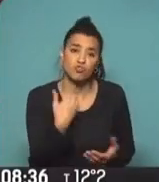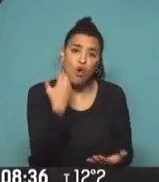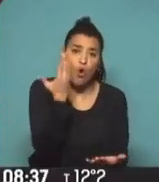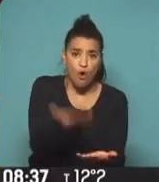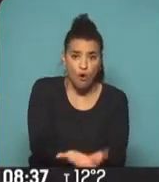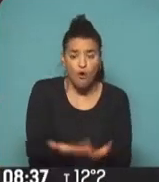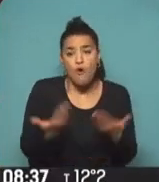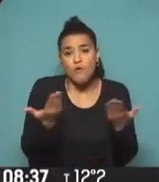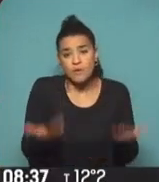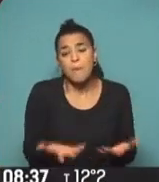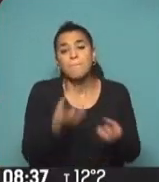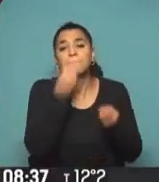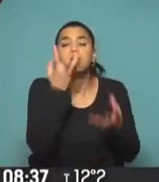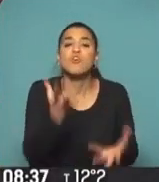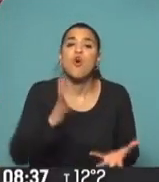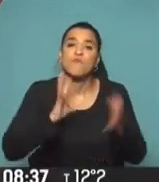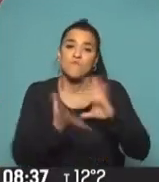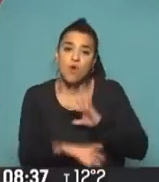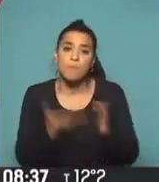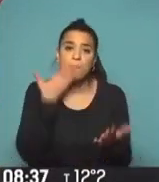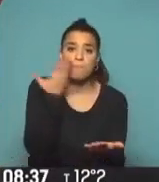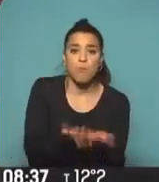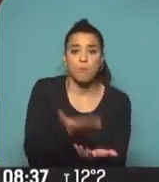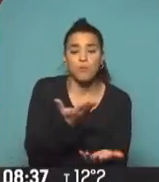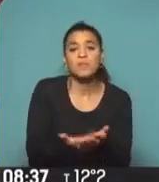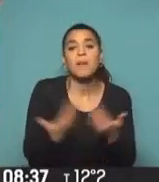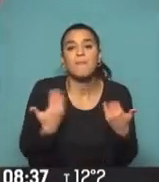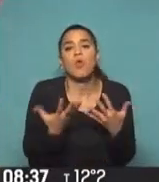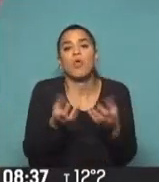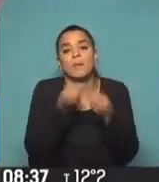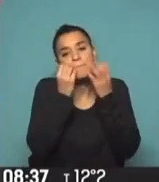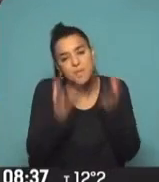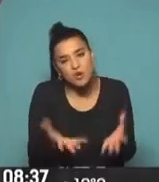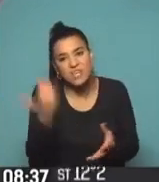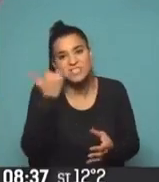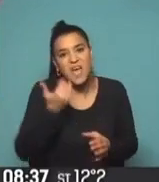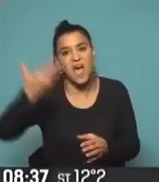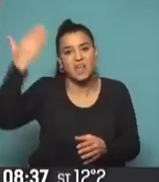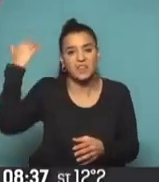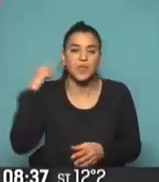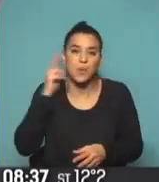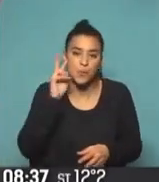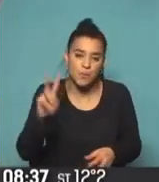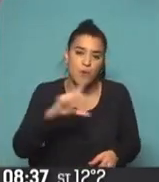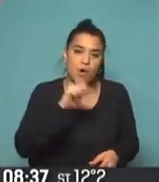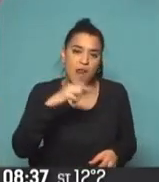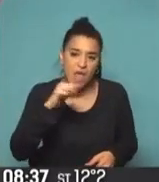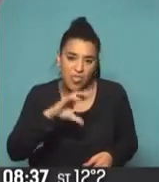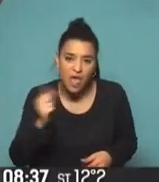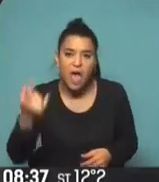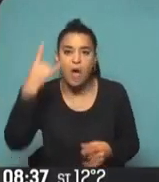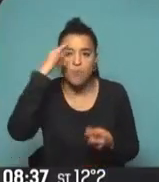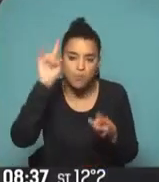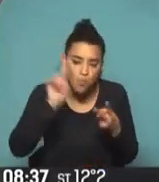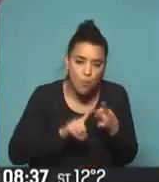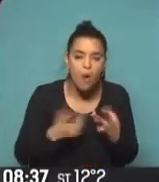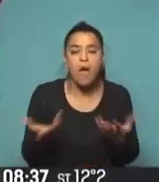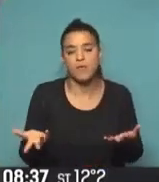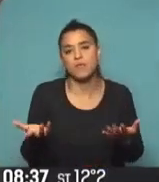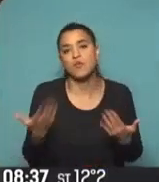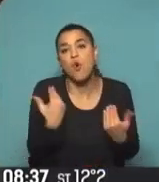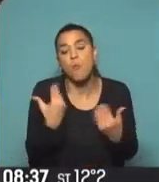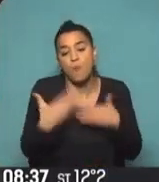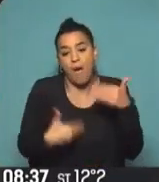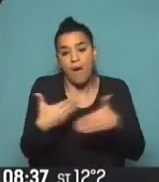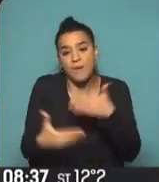un mejor modelo o una propuesta para mejorar lo que ya vimos en canadá en lo que ya vimos en uruguay y cómo avanza a